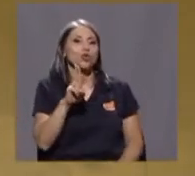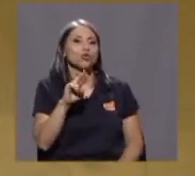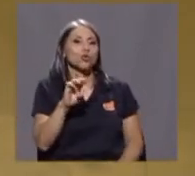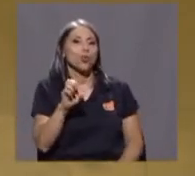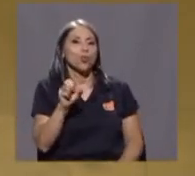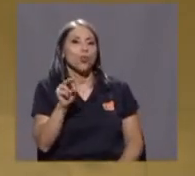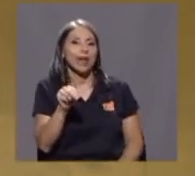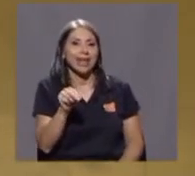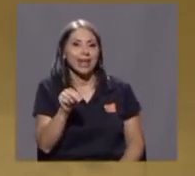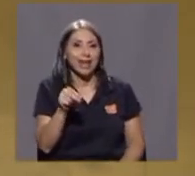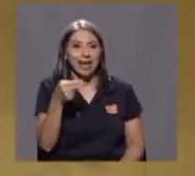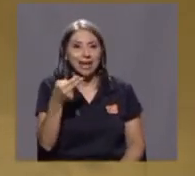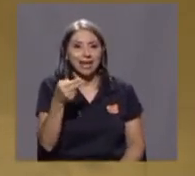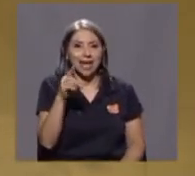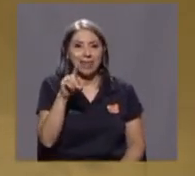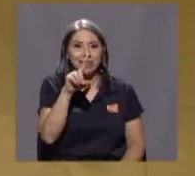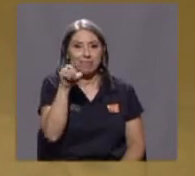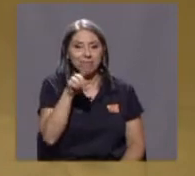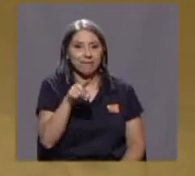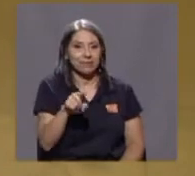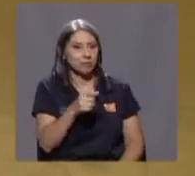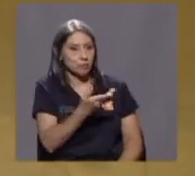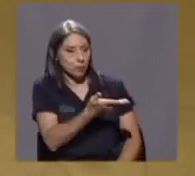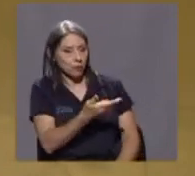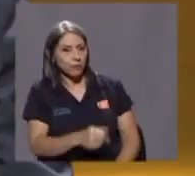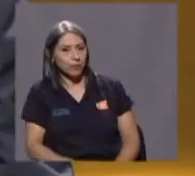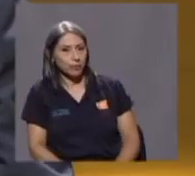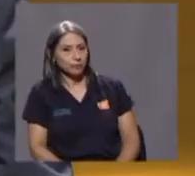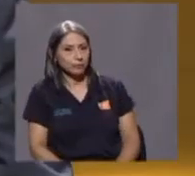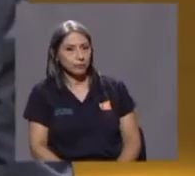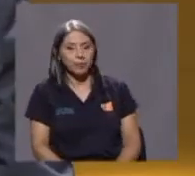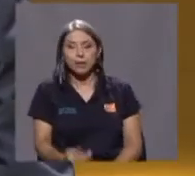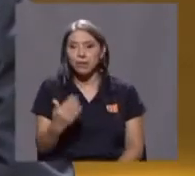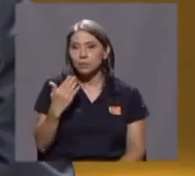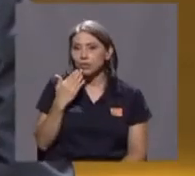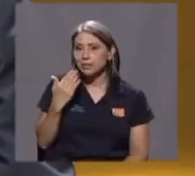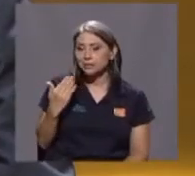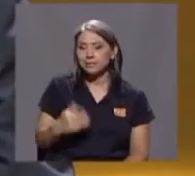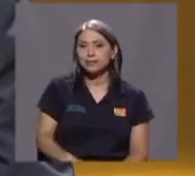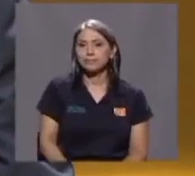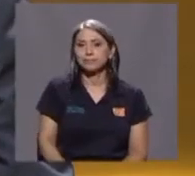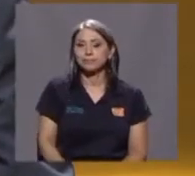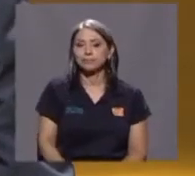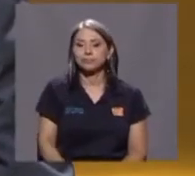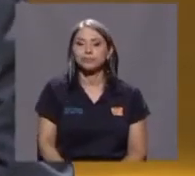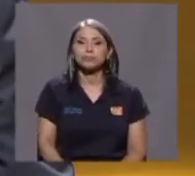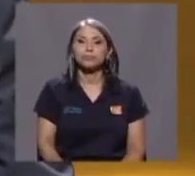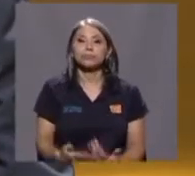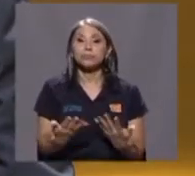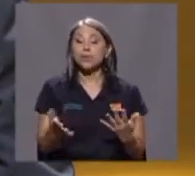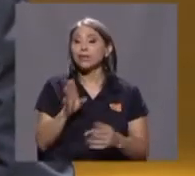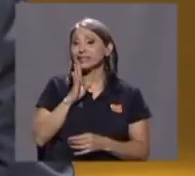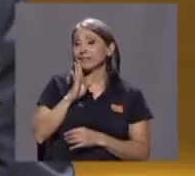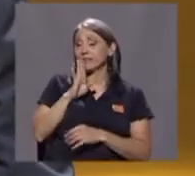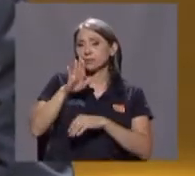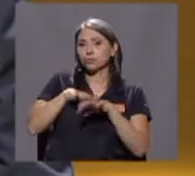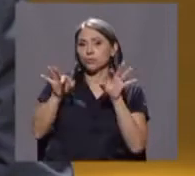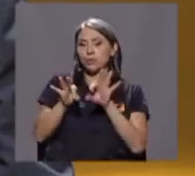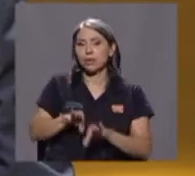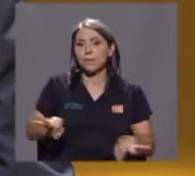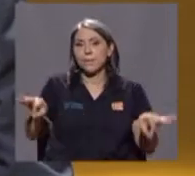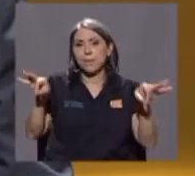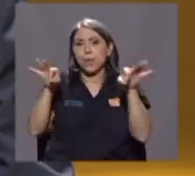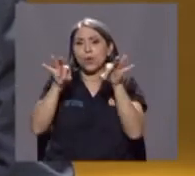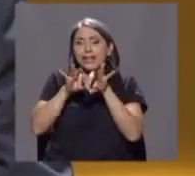Rubén Hernández. Por favor, don Rubén. Muchas gracias. Bueno, estaba diciendo la importancia